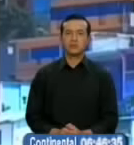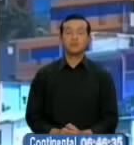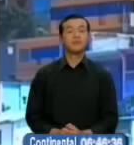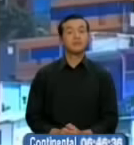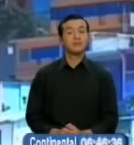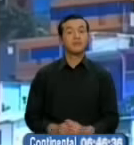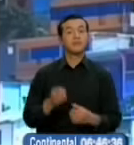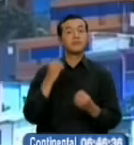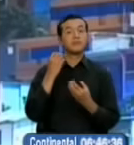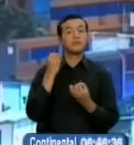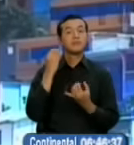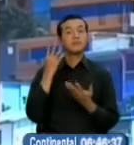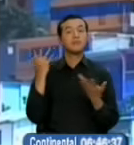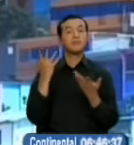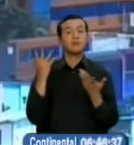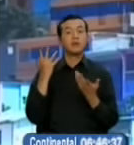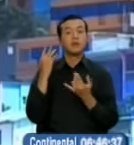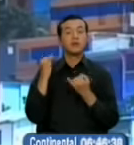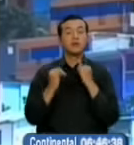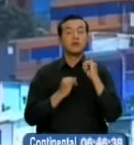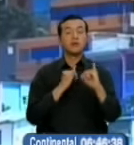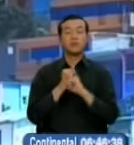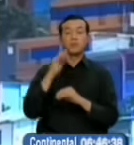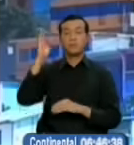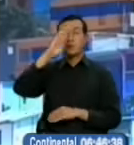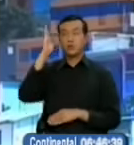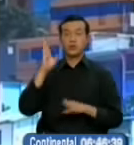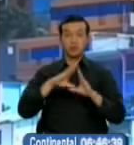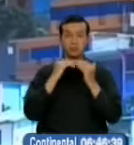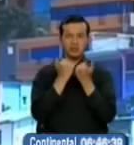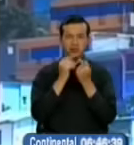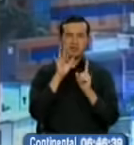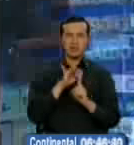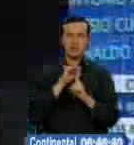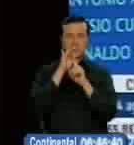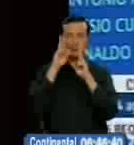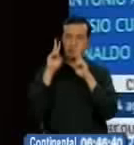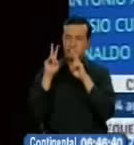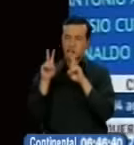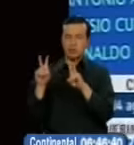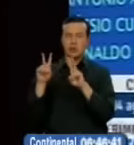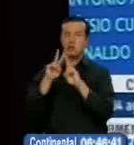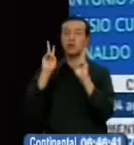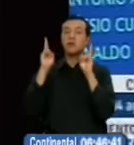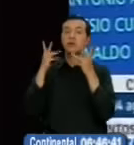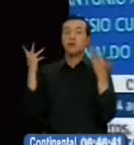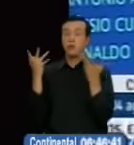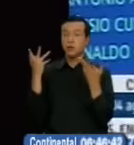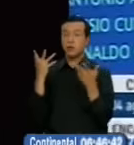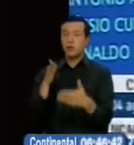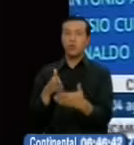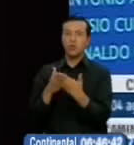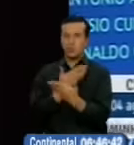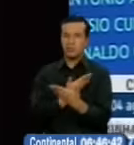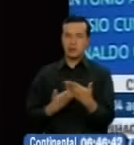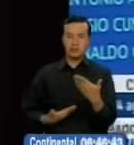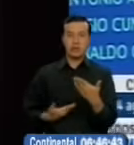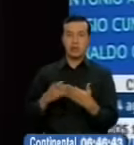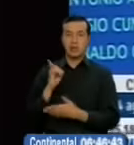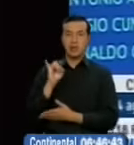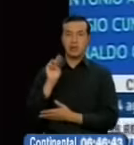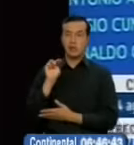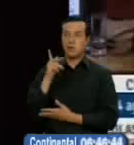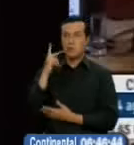Vamos con información fuera de nuestras fronteras. En Brasil, la Comisión Especial del Senado que investiga los presuntos delitos contra la mandataria suspendida Dilma